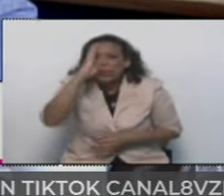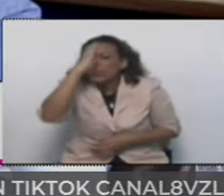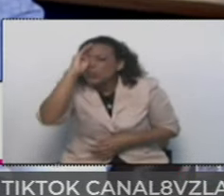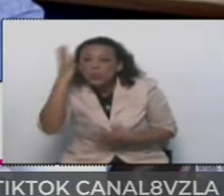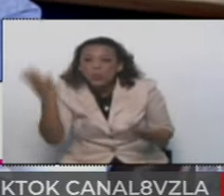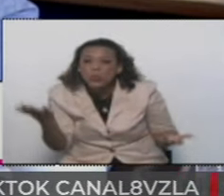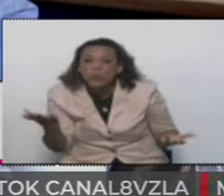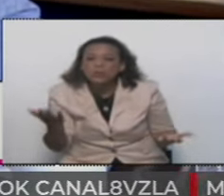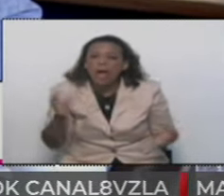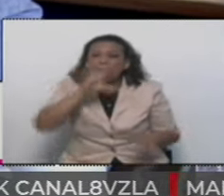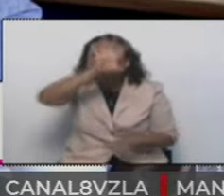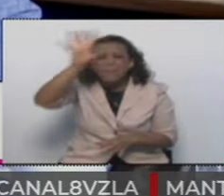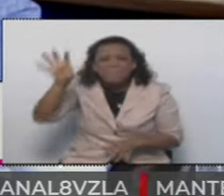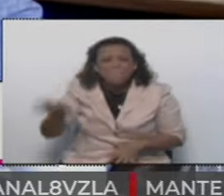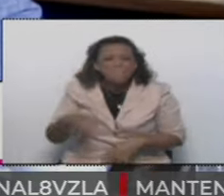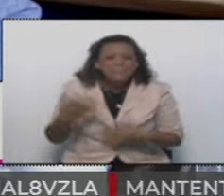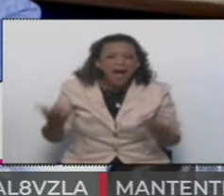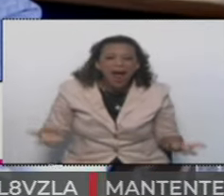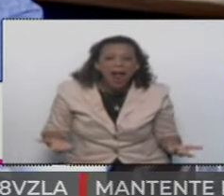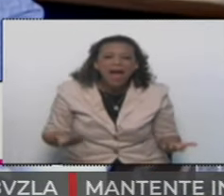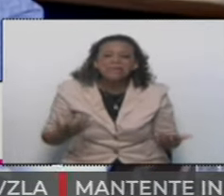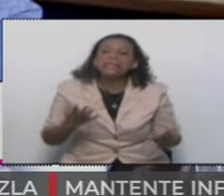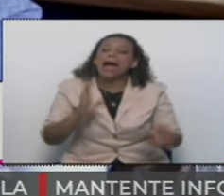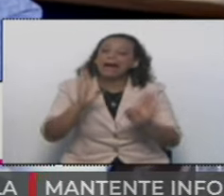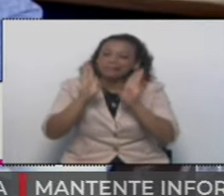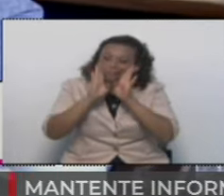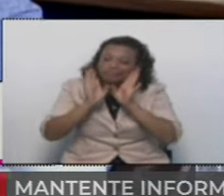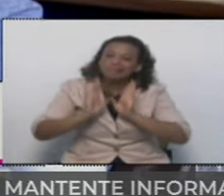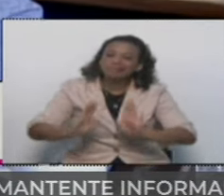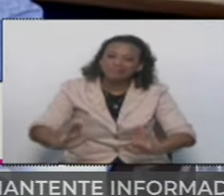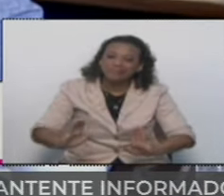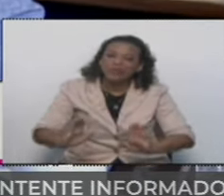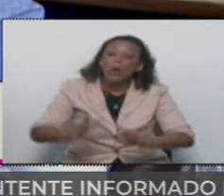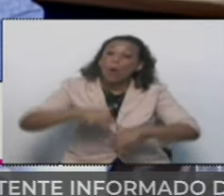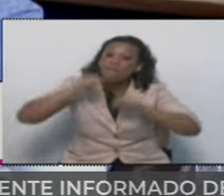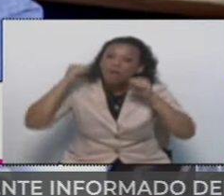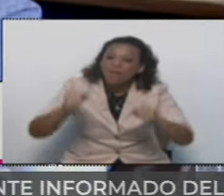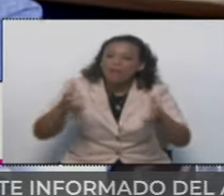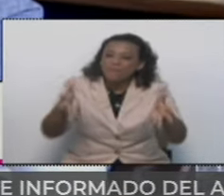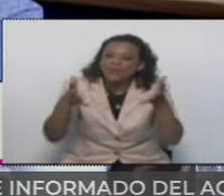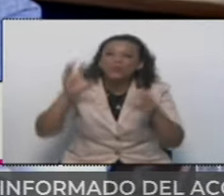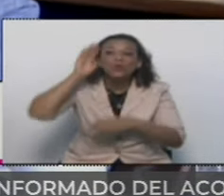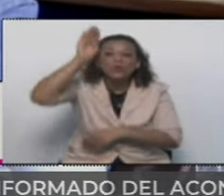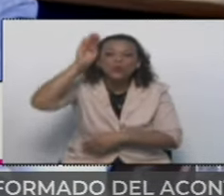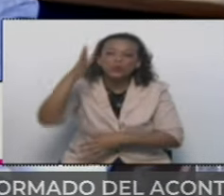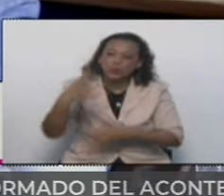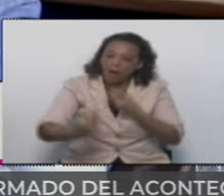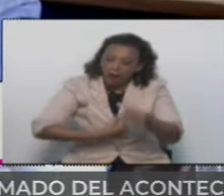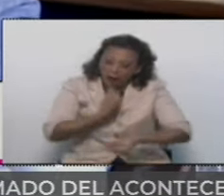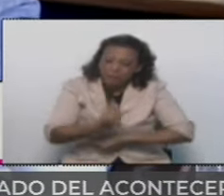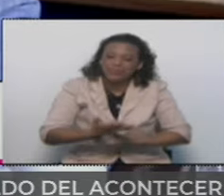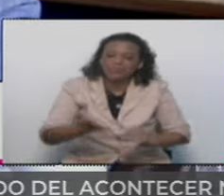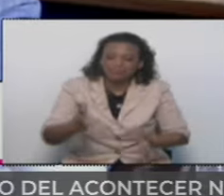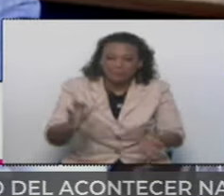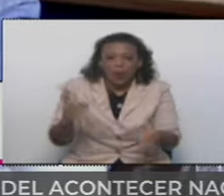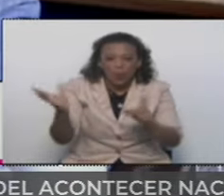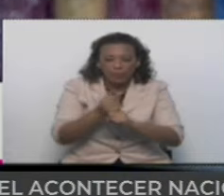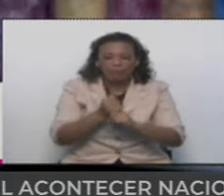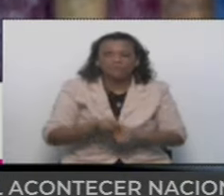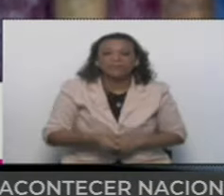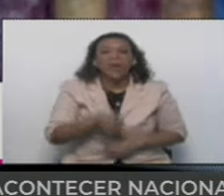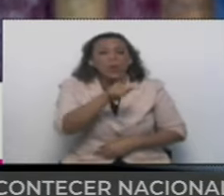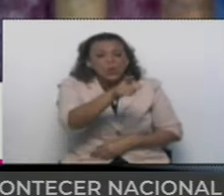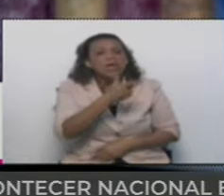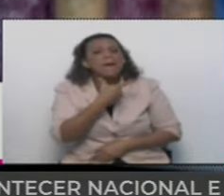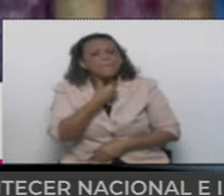varias regiones del mundo serán compensados con batallas y victorias futuras que vamos a tener, tú vas a ver. Me gusta escuchar eso